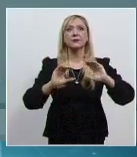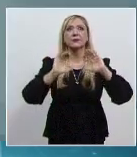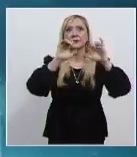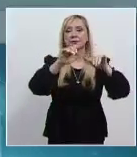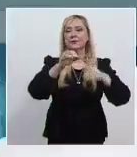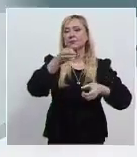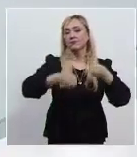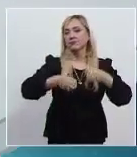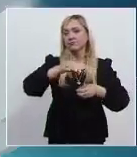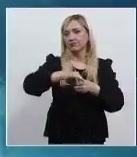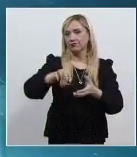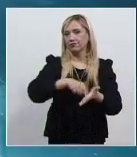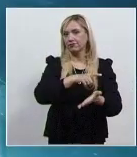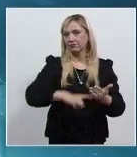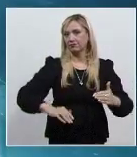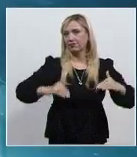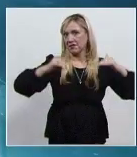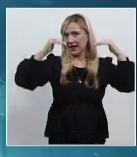Electoral.